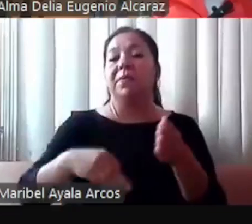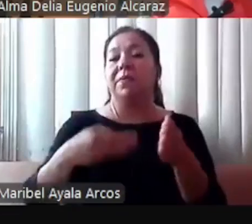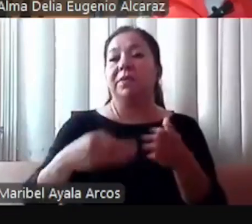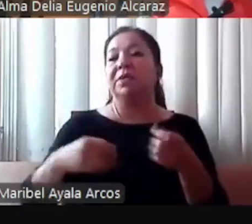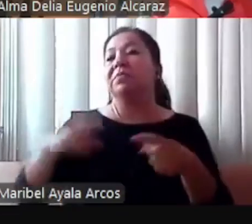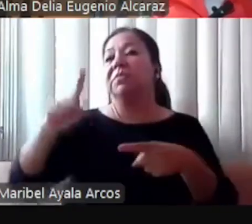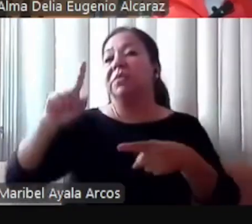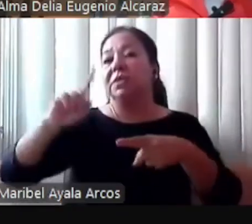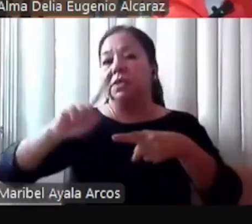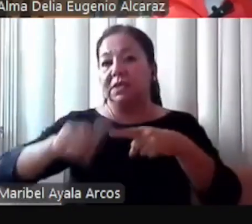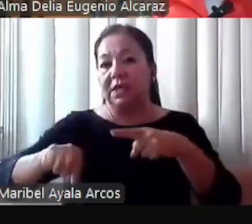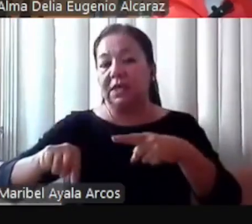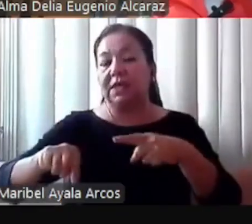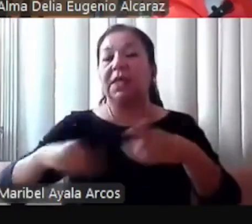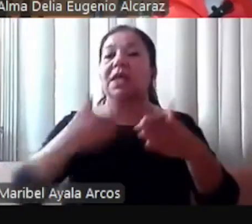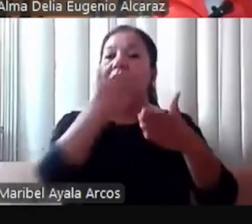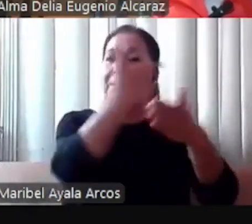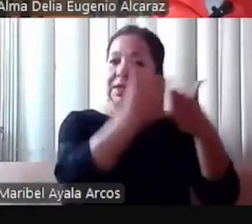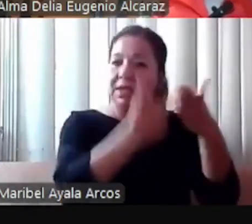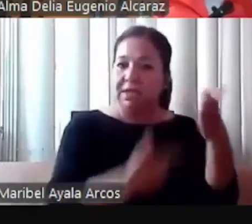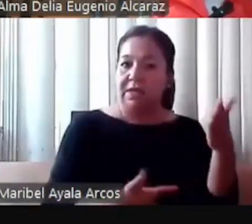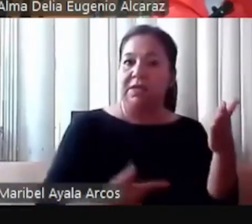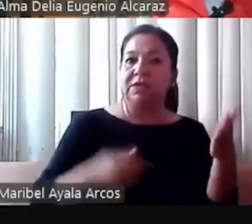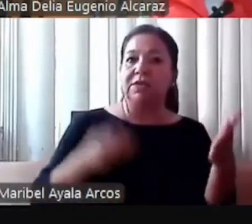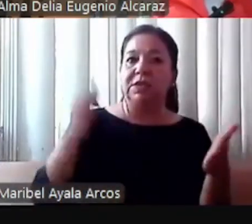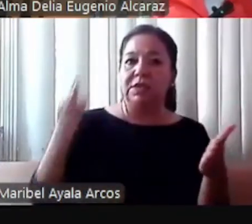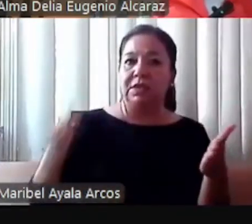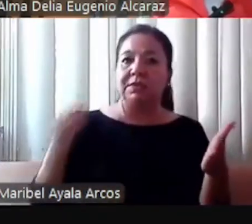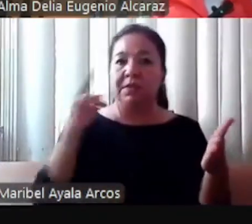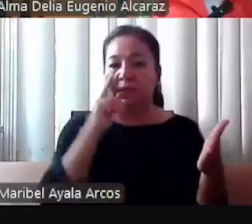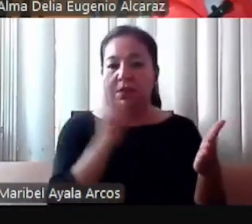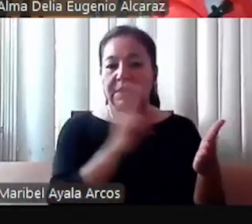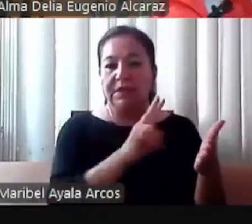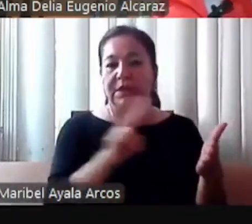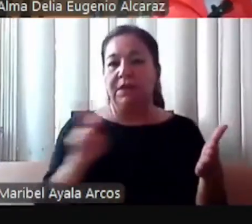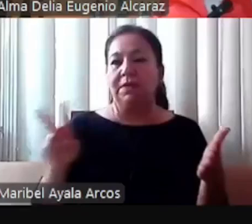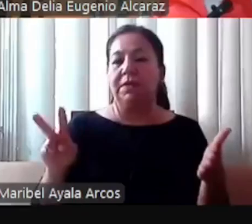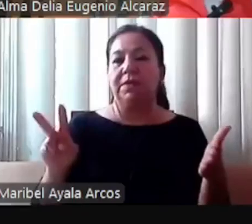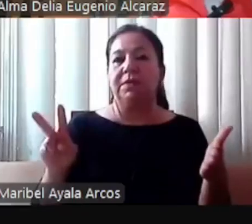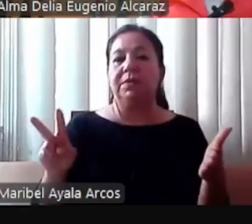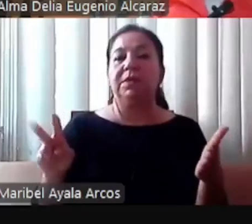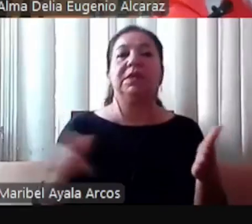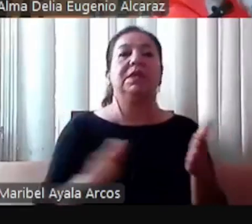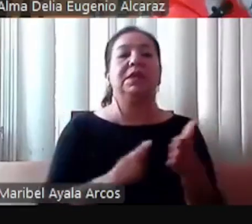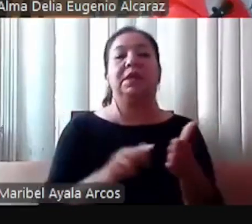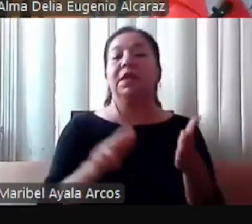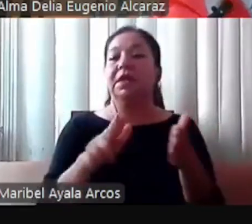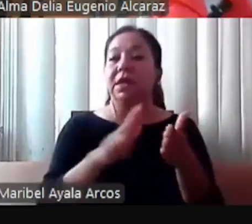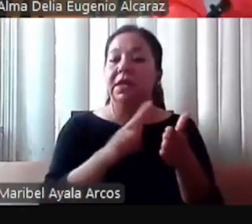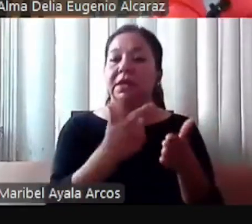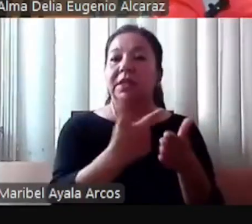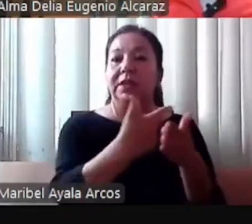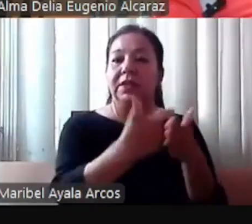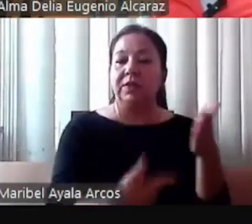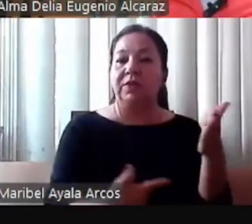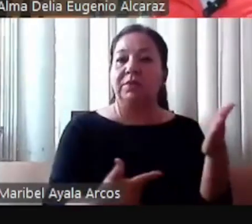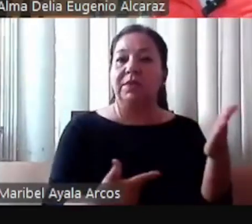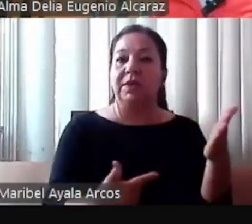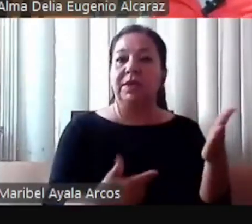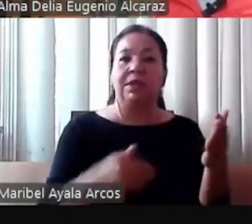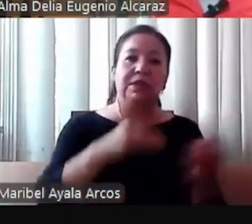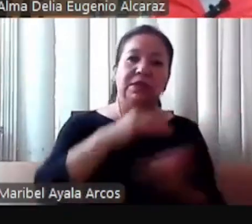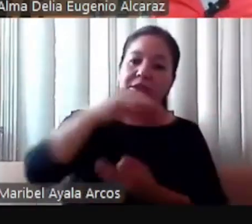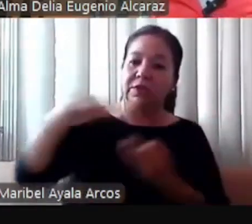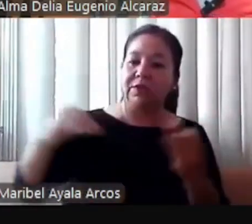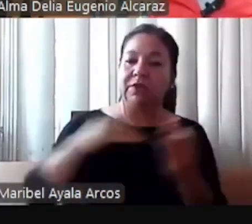lo que son lineamientos firmes, mismos que son de observancia obligatoria como parte de la normativa aplicable y con efectos generales tanto